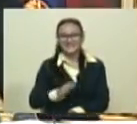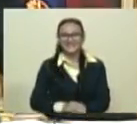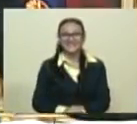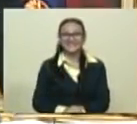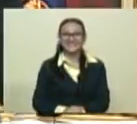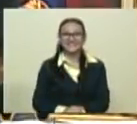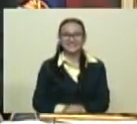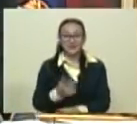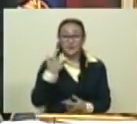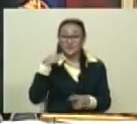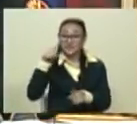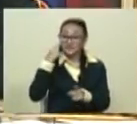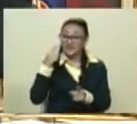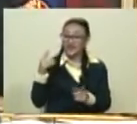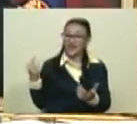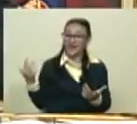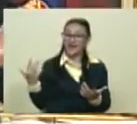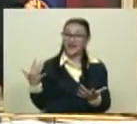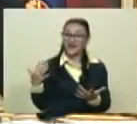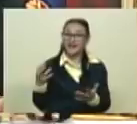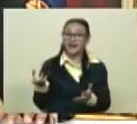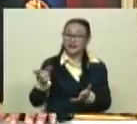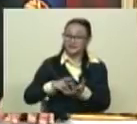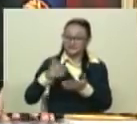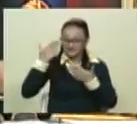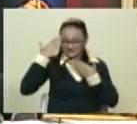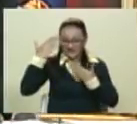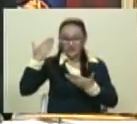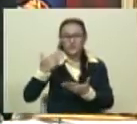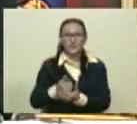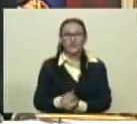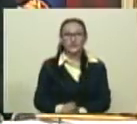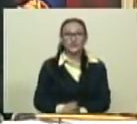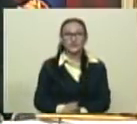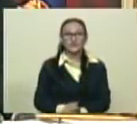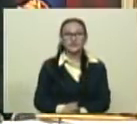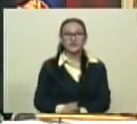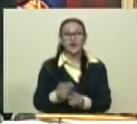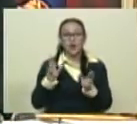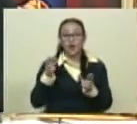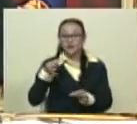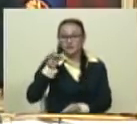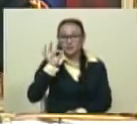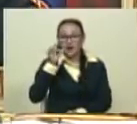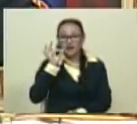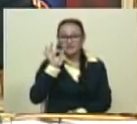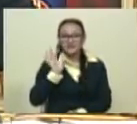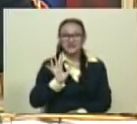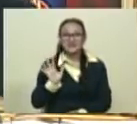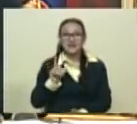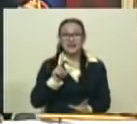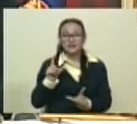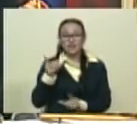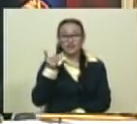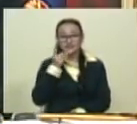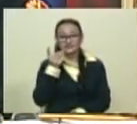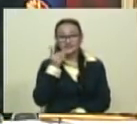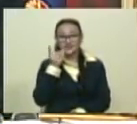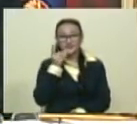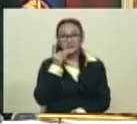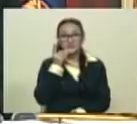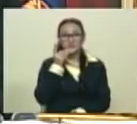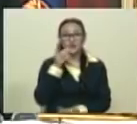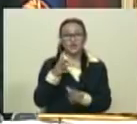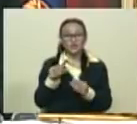Para que ustedes vean hasta dónde llegamos, ratifico mi saludo. Espero que estén tomando café y ya le hayan dado desayuno a